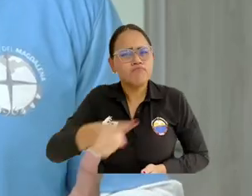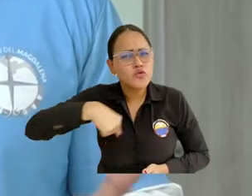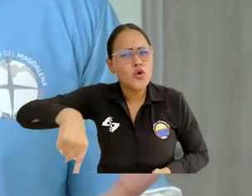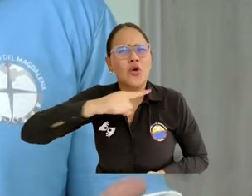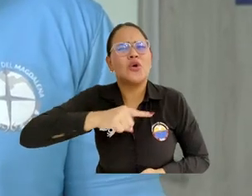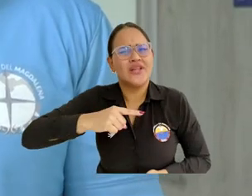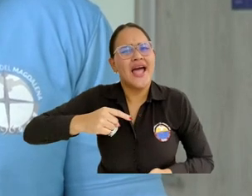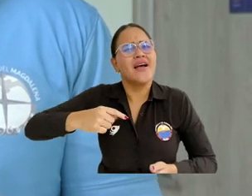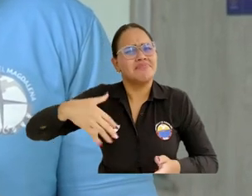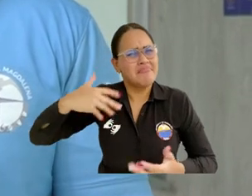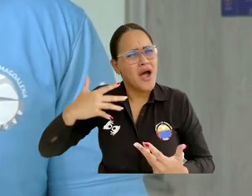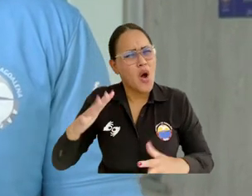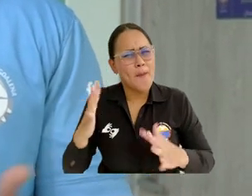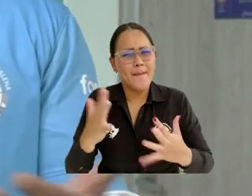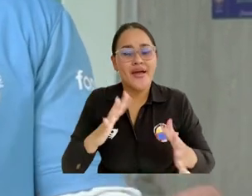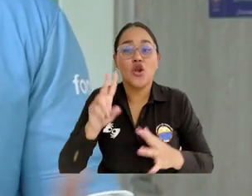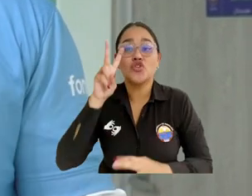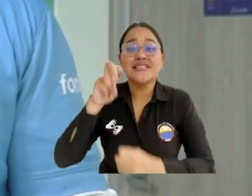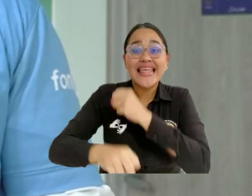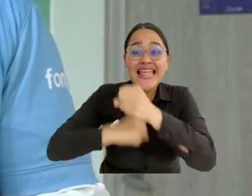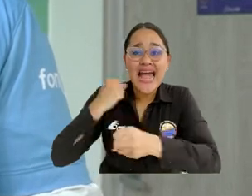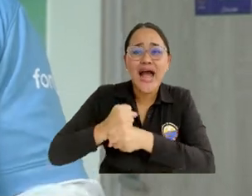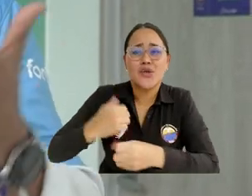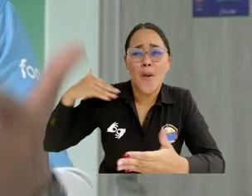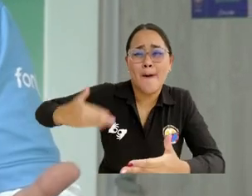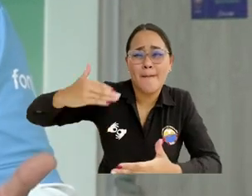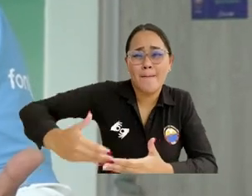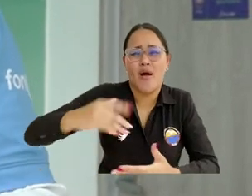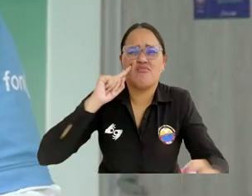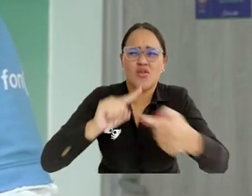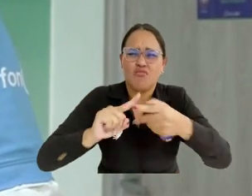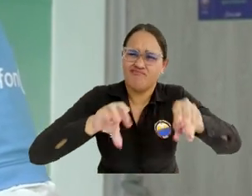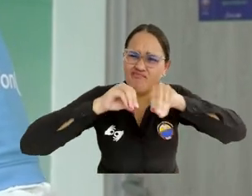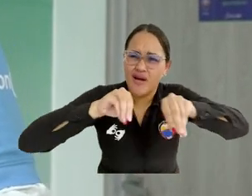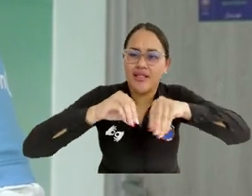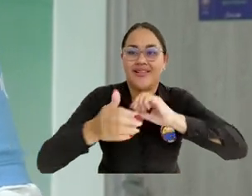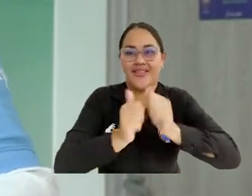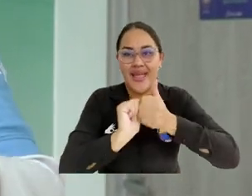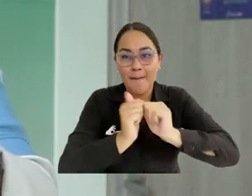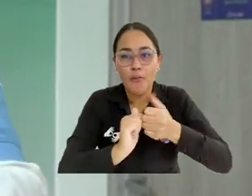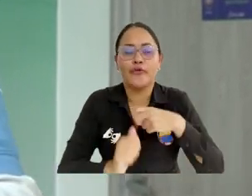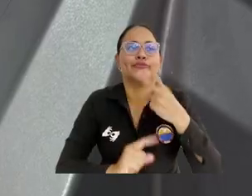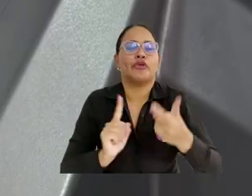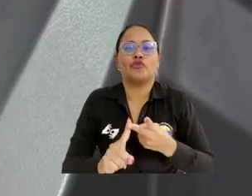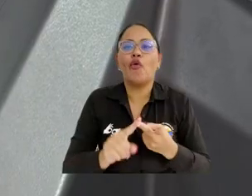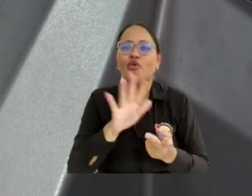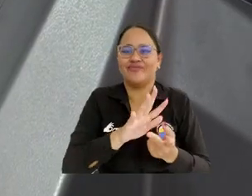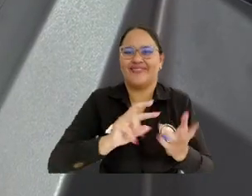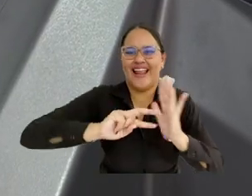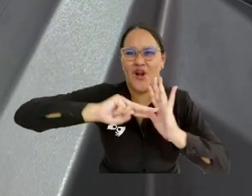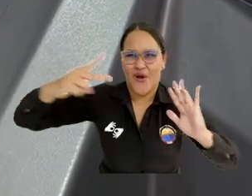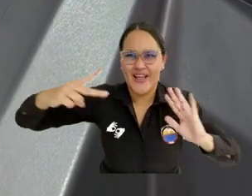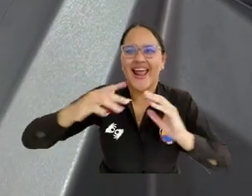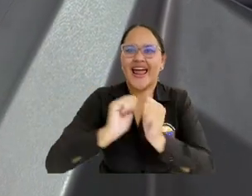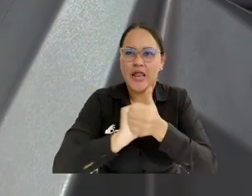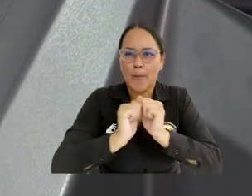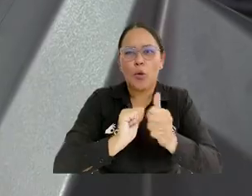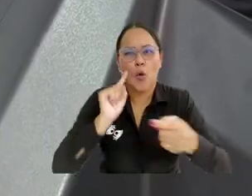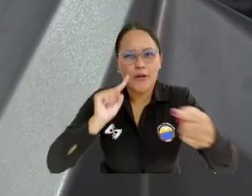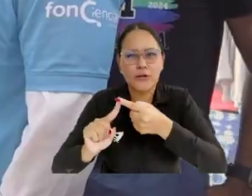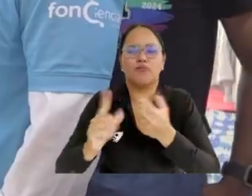Esto es una apuesta que hemos trazado desde hace ya casi 7 años, donde le hemos apostado a la formación deportiva, a complementar el programa de